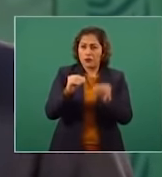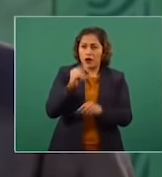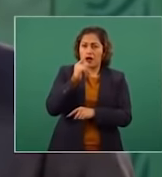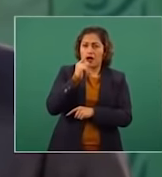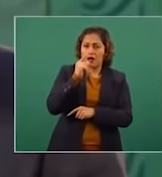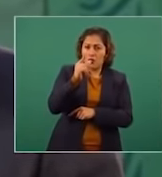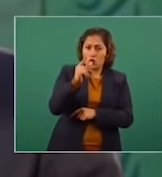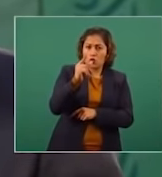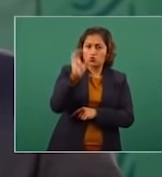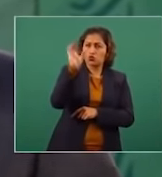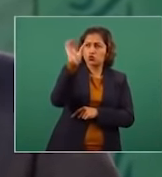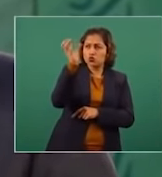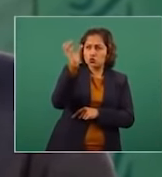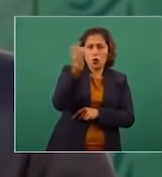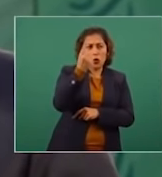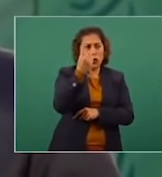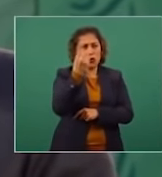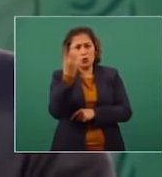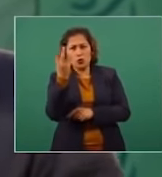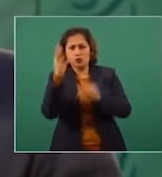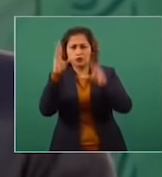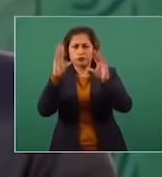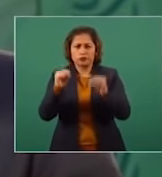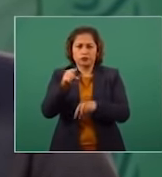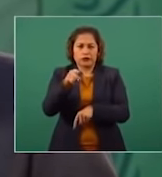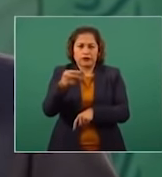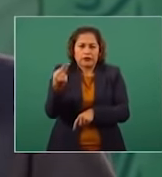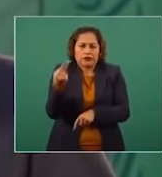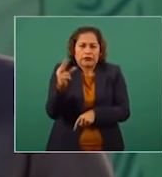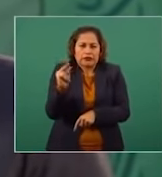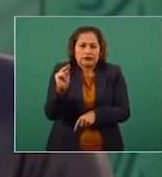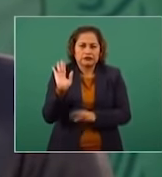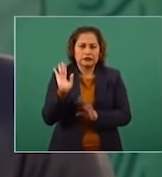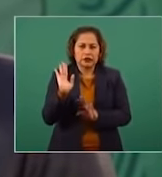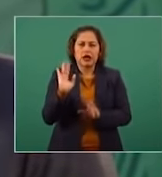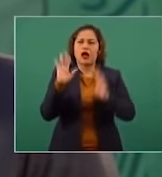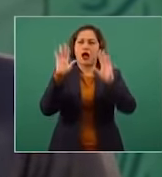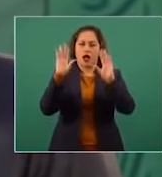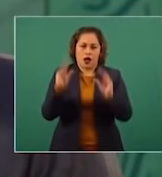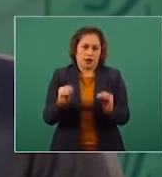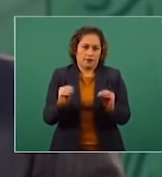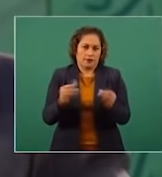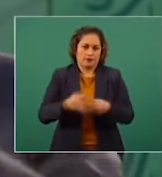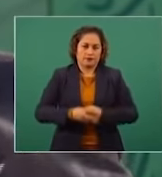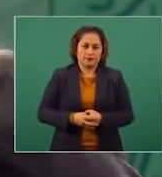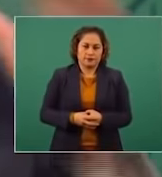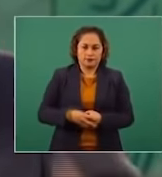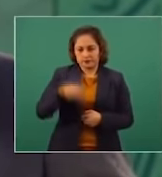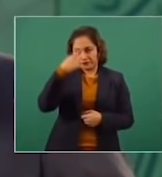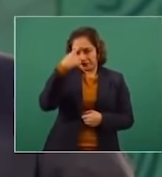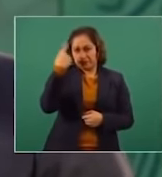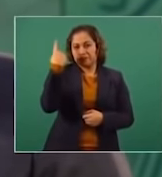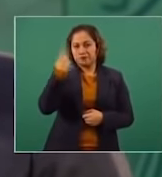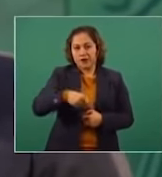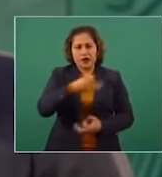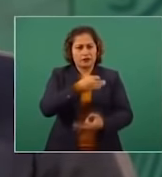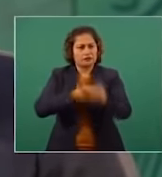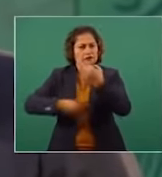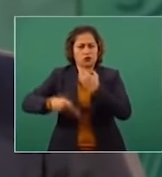dos, lo que no sea tan indispensable, para que todos